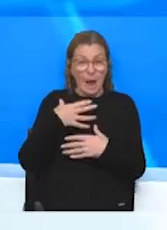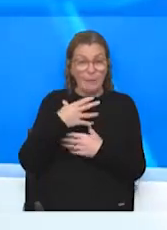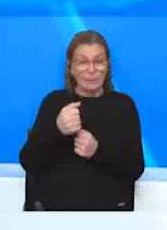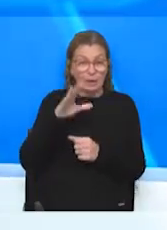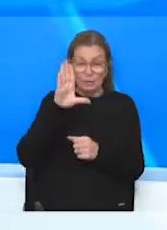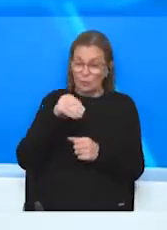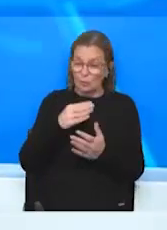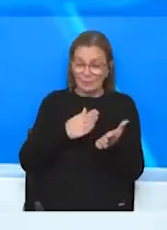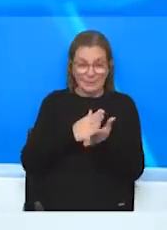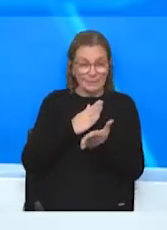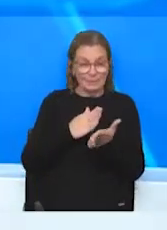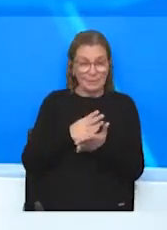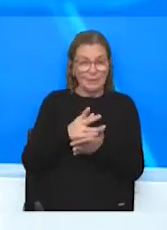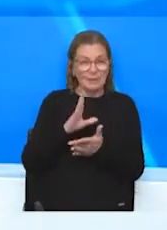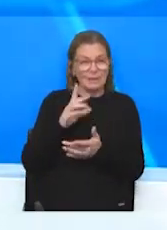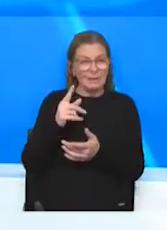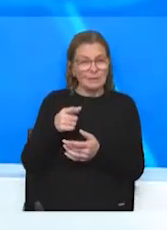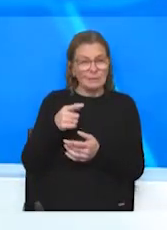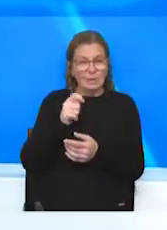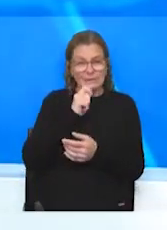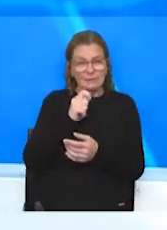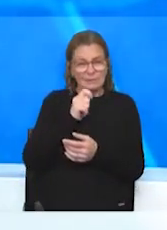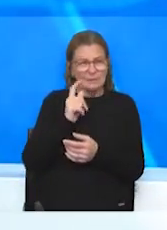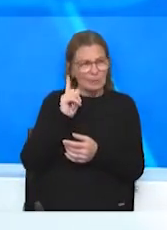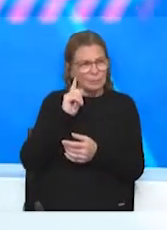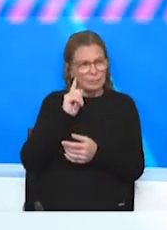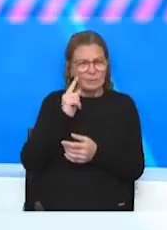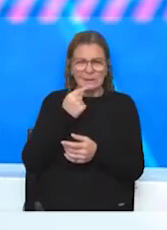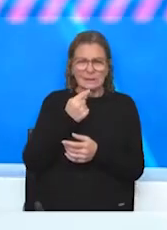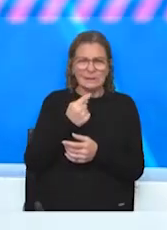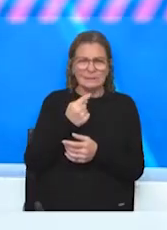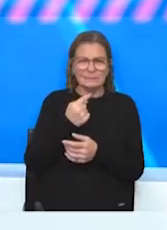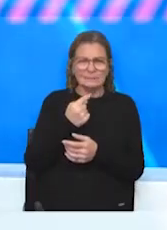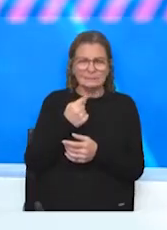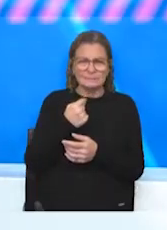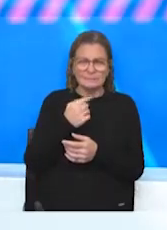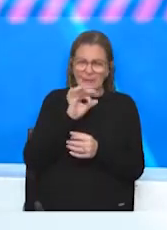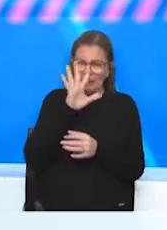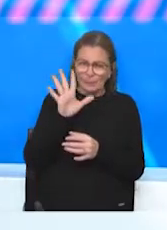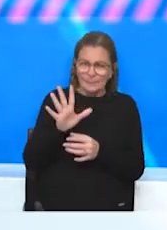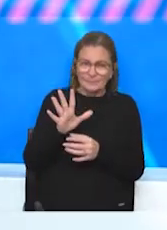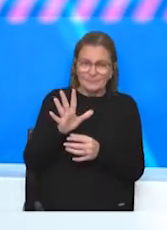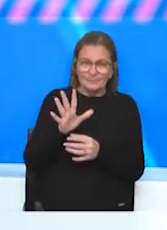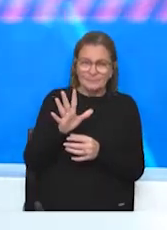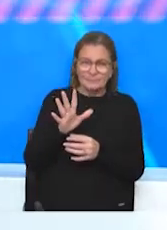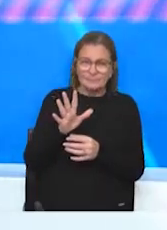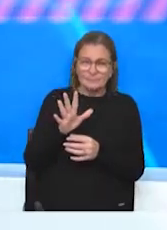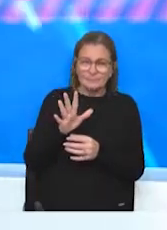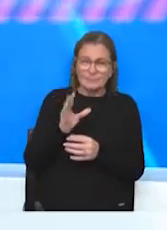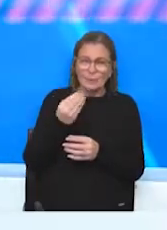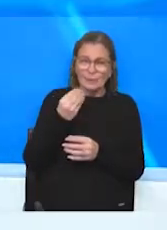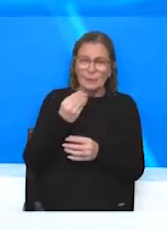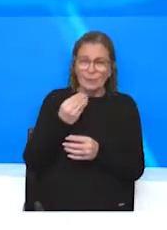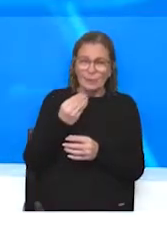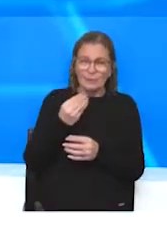en todo momento Y uno escuchaba la entrevista y y claro este Cómo no